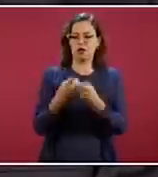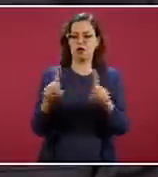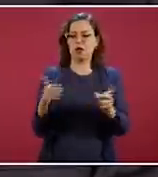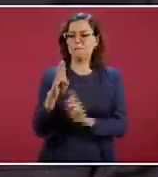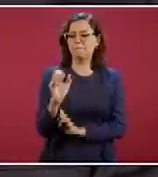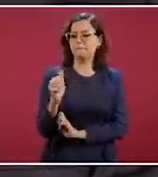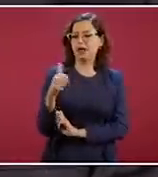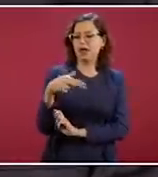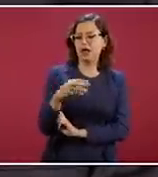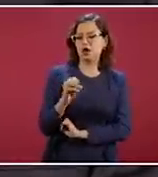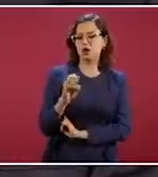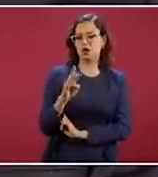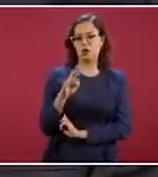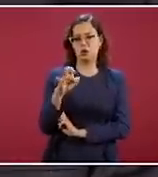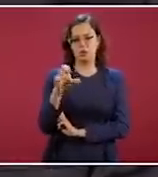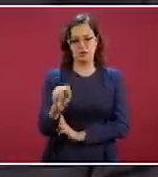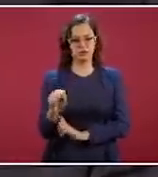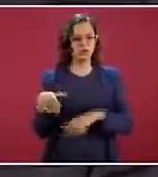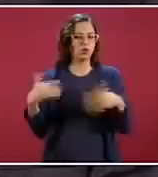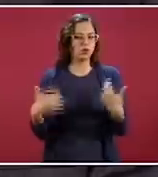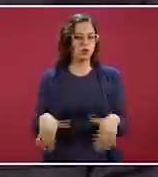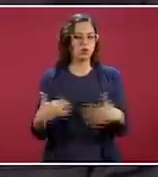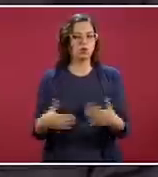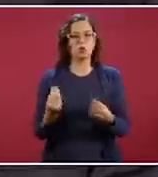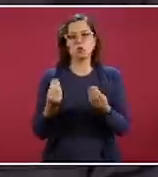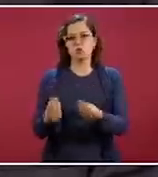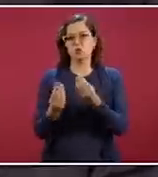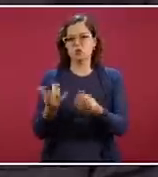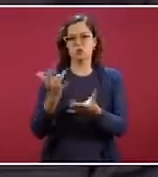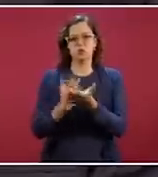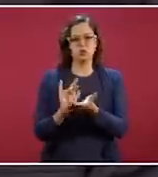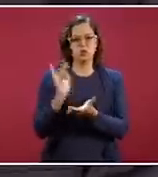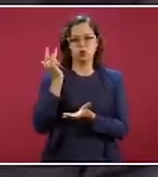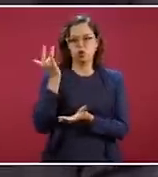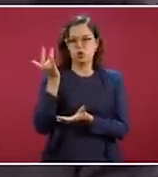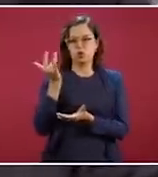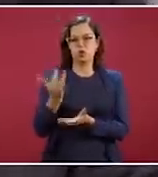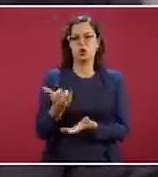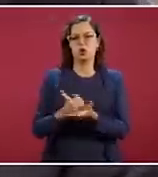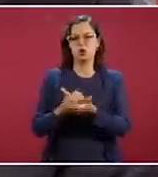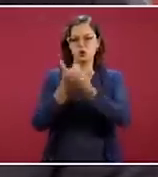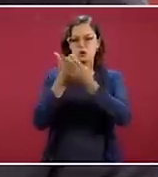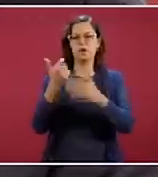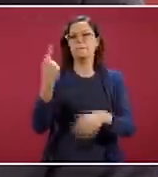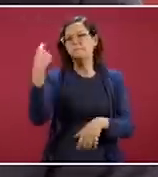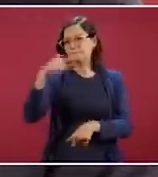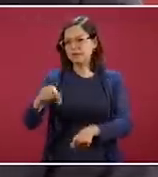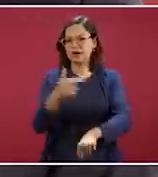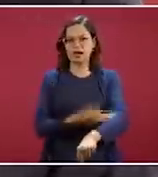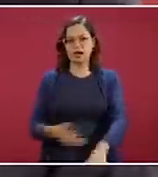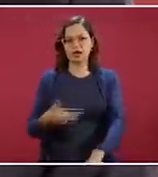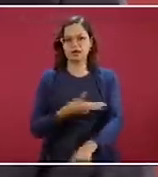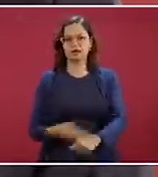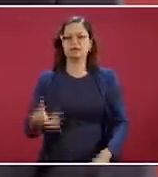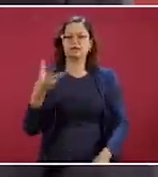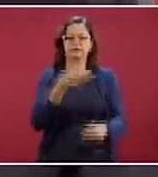Banobras ha ayudado mucho a reestructurar